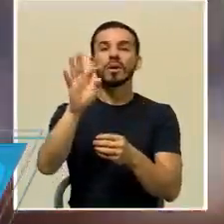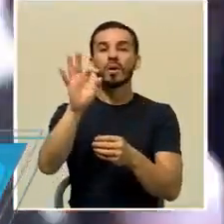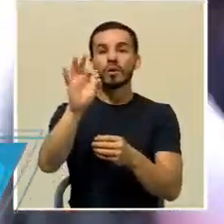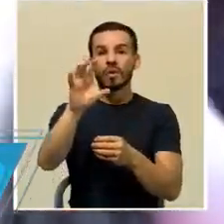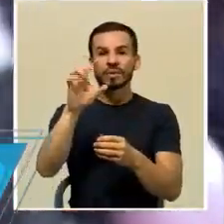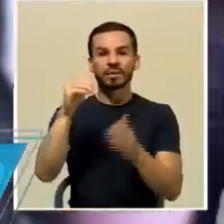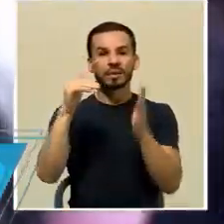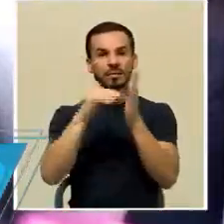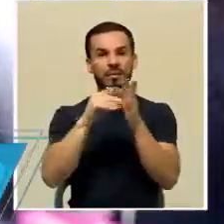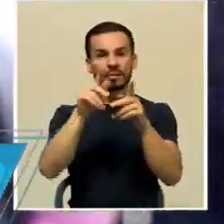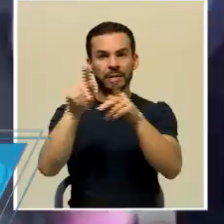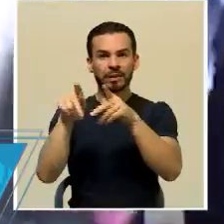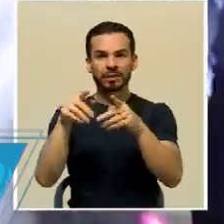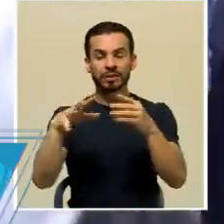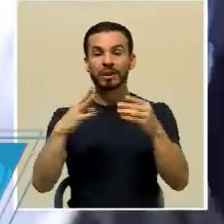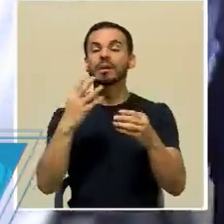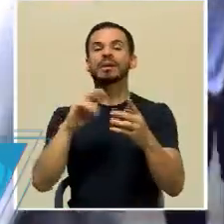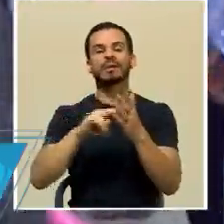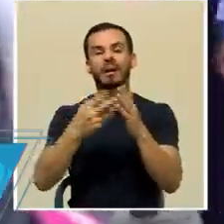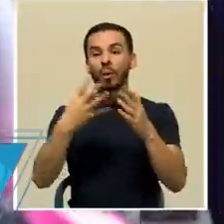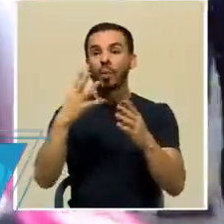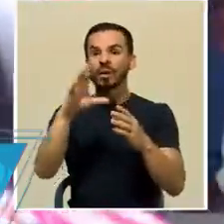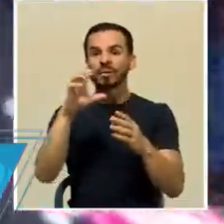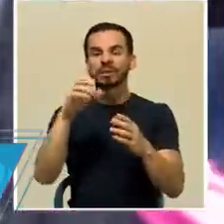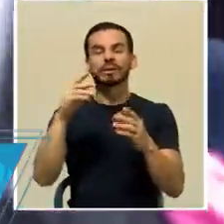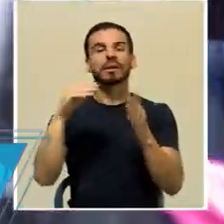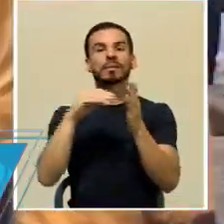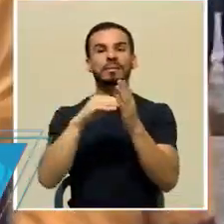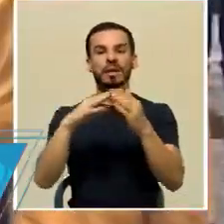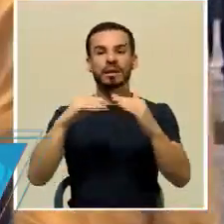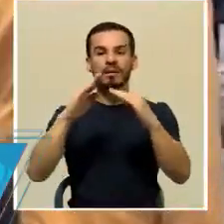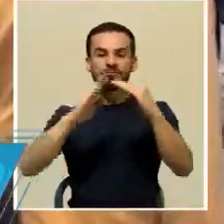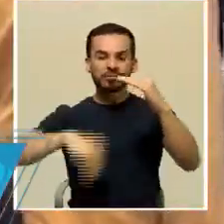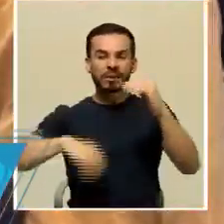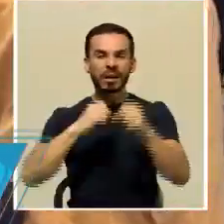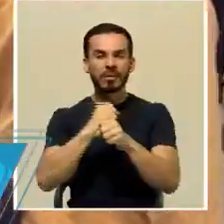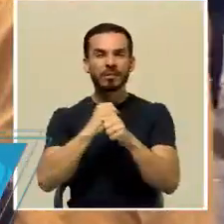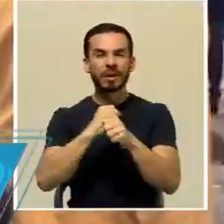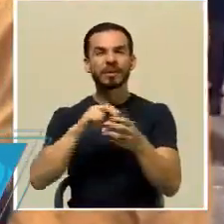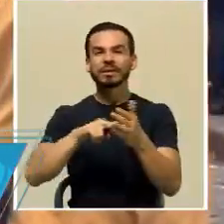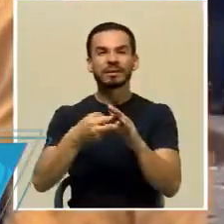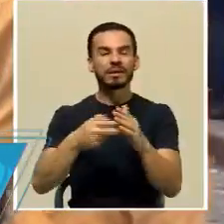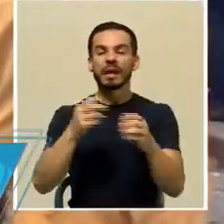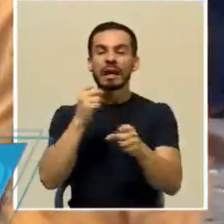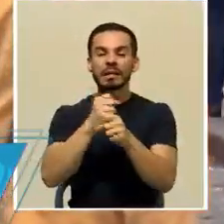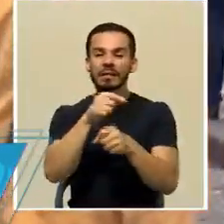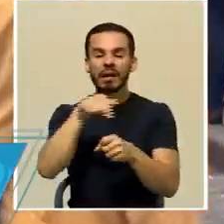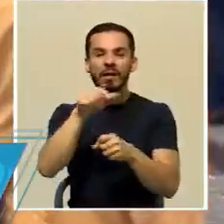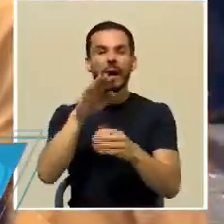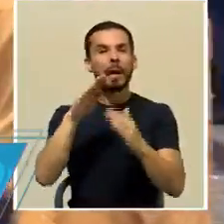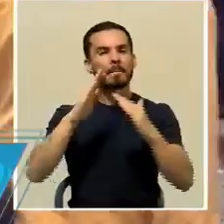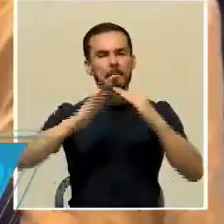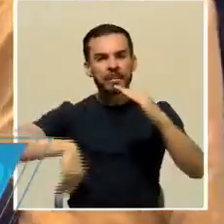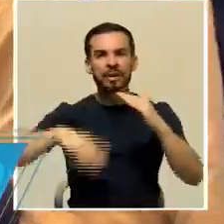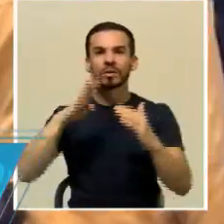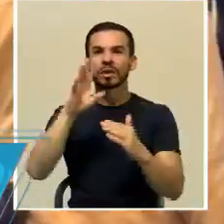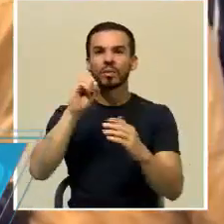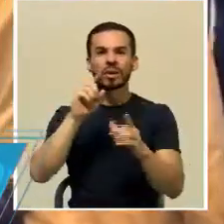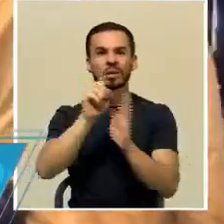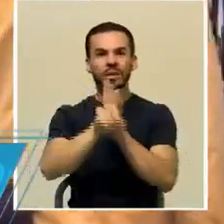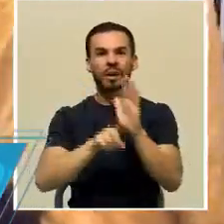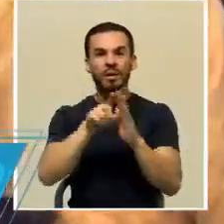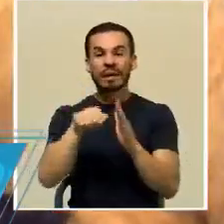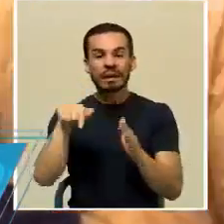personas, contemplando las 400,000 que se encuentran en subempleo, es decir, que trabajan solo 40 horas por semana y